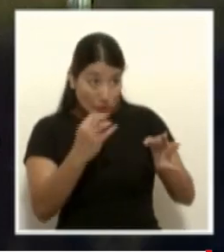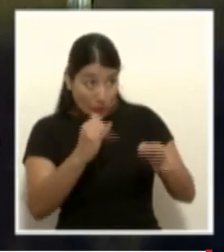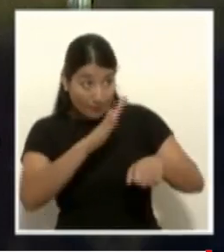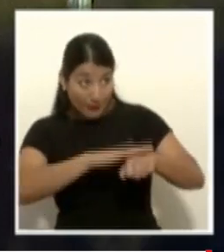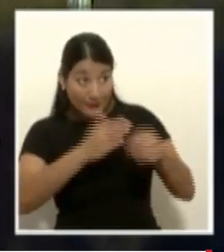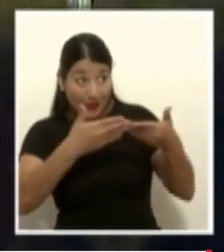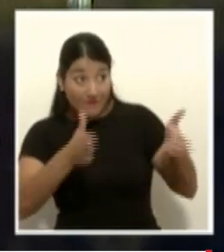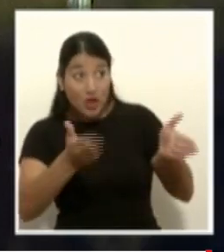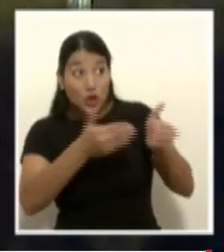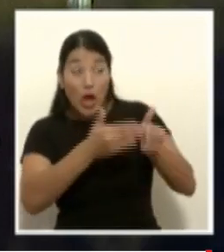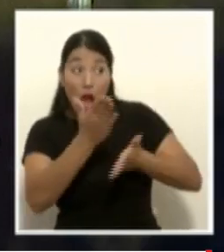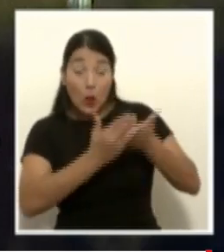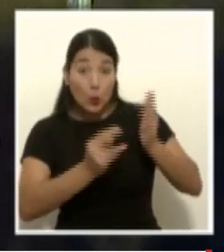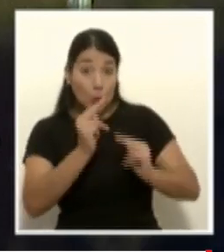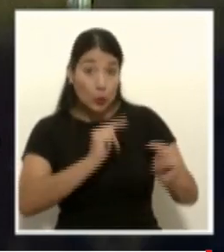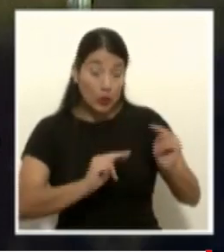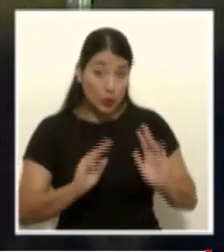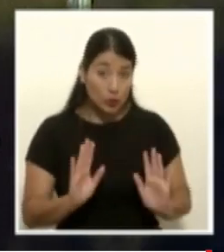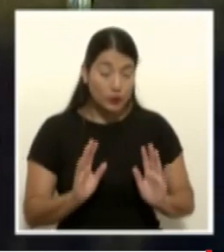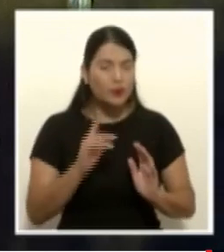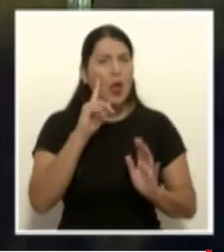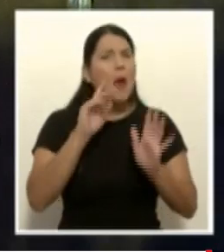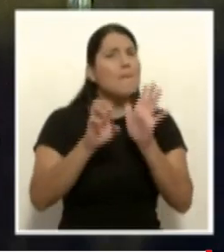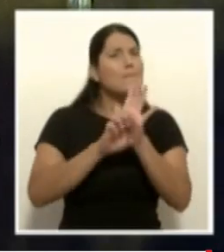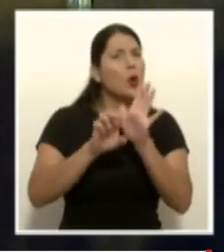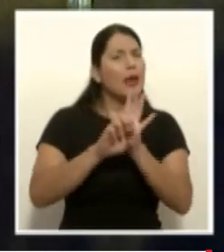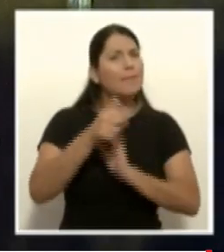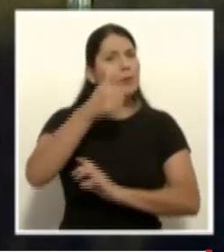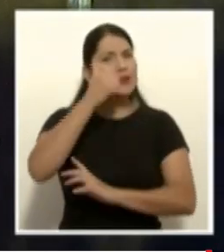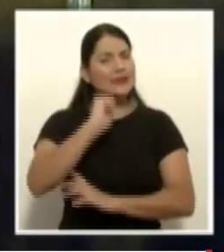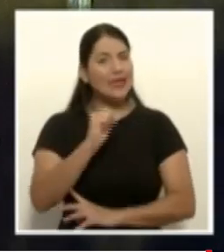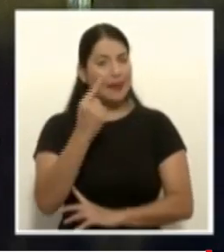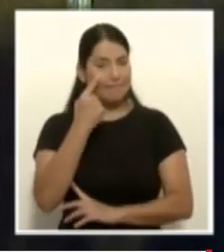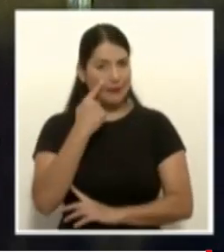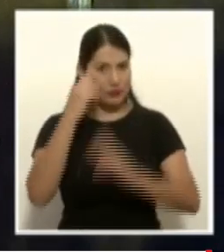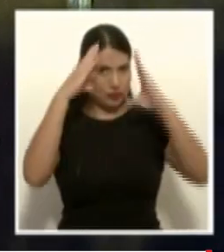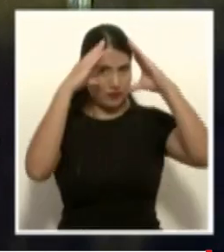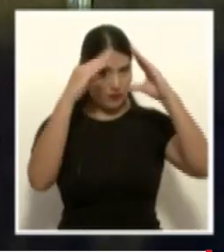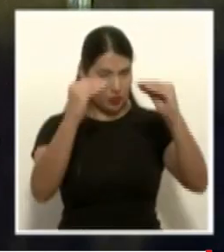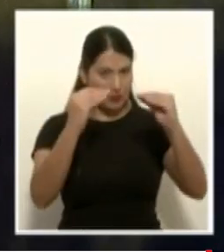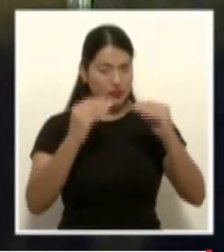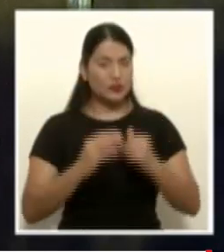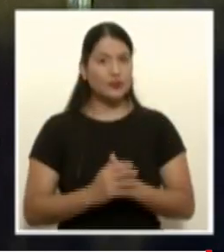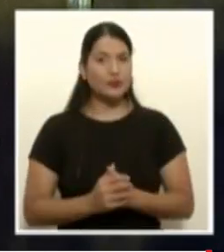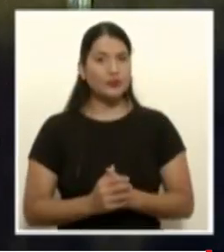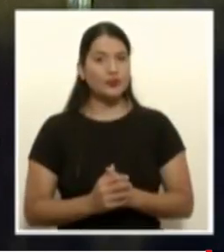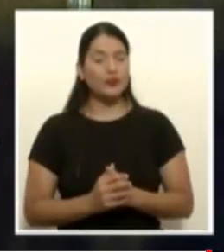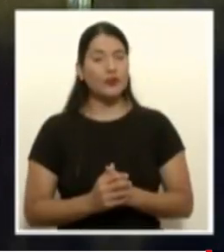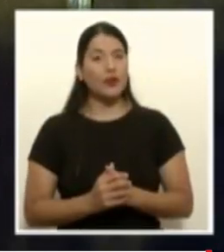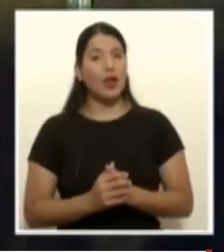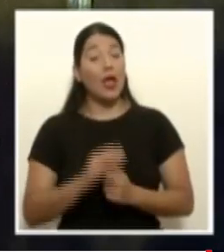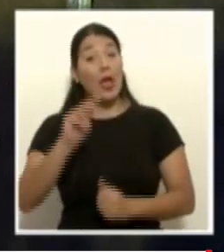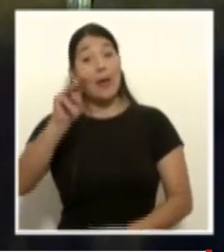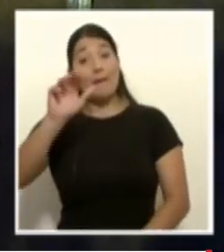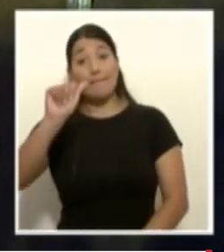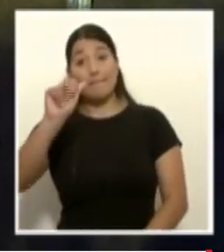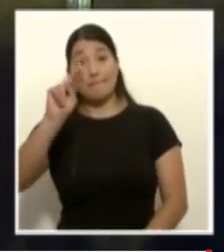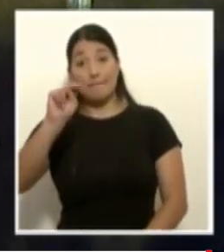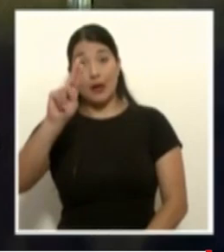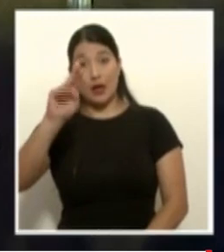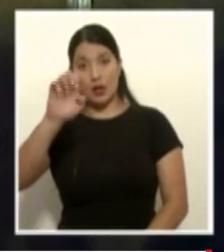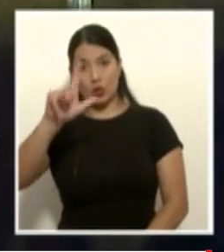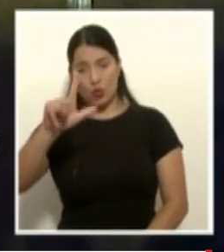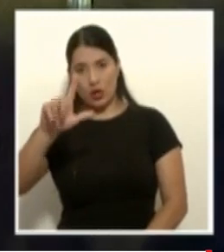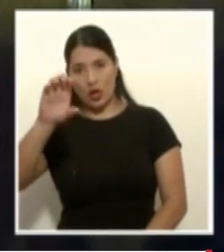actividades. Por ejemplo, ayer pues vimos en una información cómo el señor Manuel Obregón va a dar